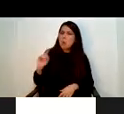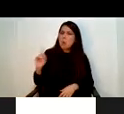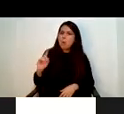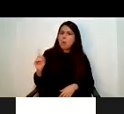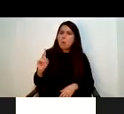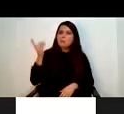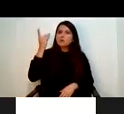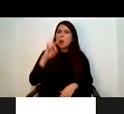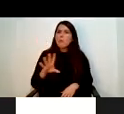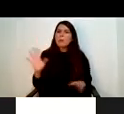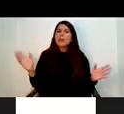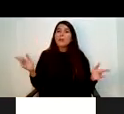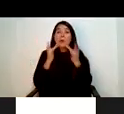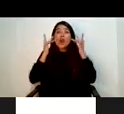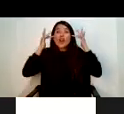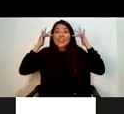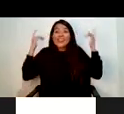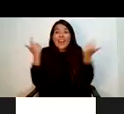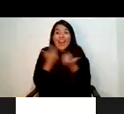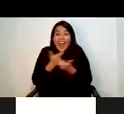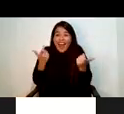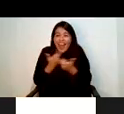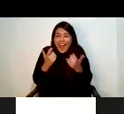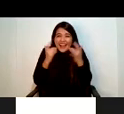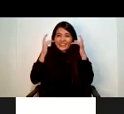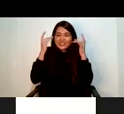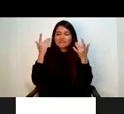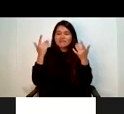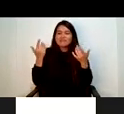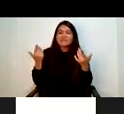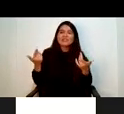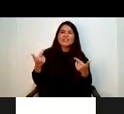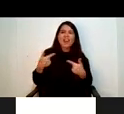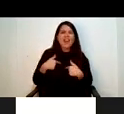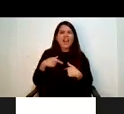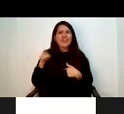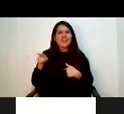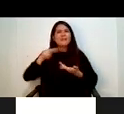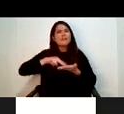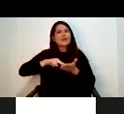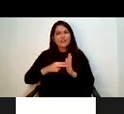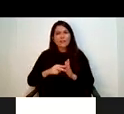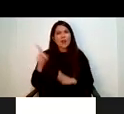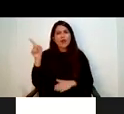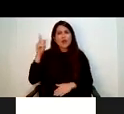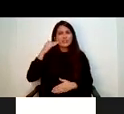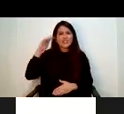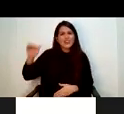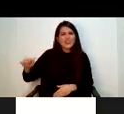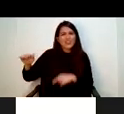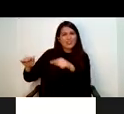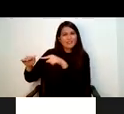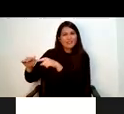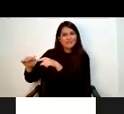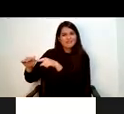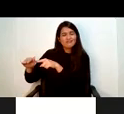solo cuando está muy contento. Y bueno, ahí el problema claramente no es el niño, ¿cierto? Sino